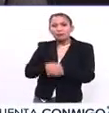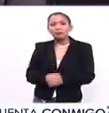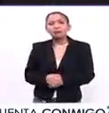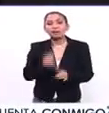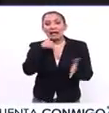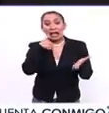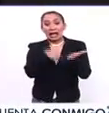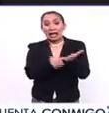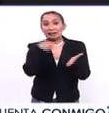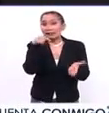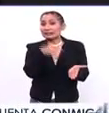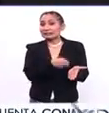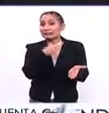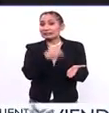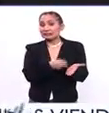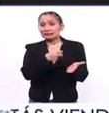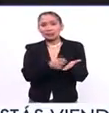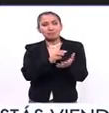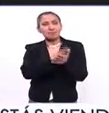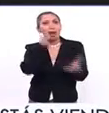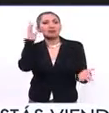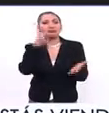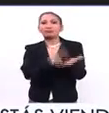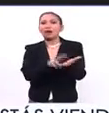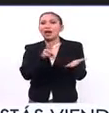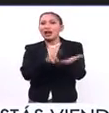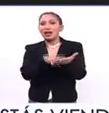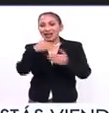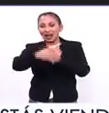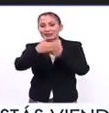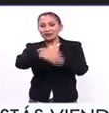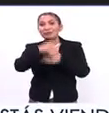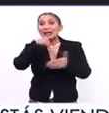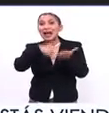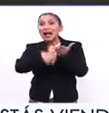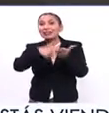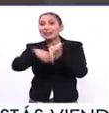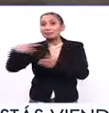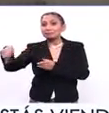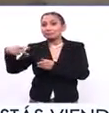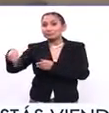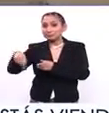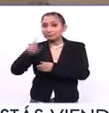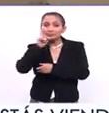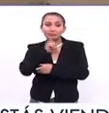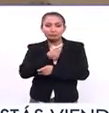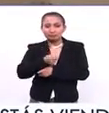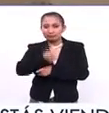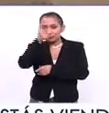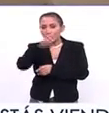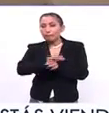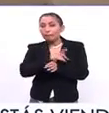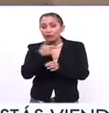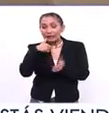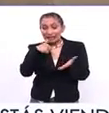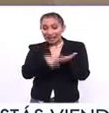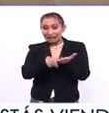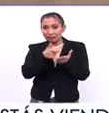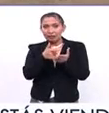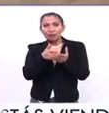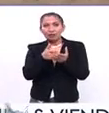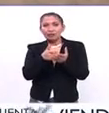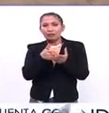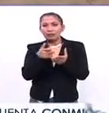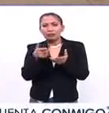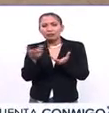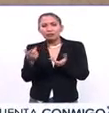las cartas, yo creo que, o sea, la gran joya del archivo es la correspondencia. En primer lugar, porque son estos grandes...